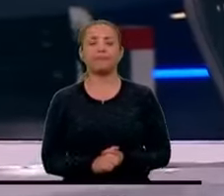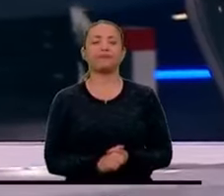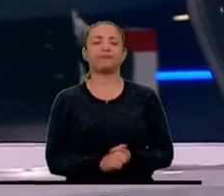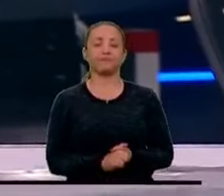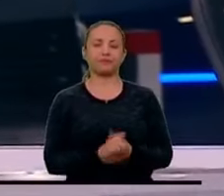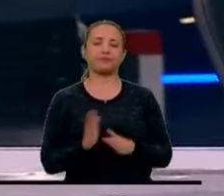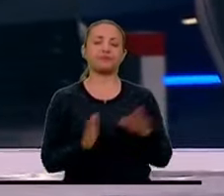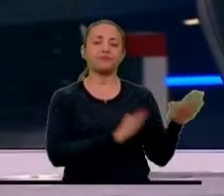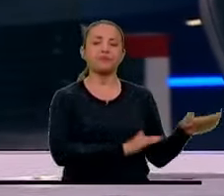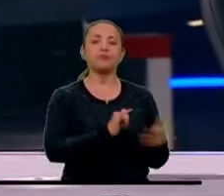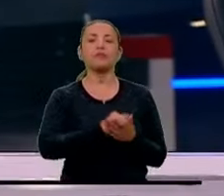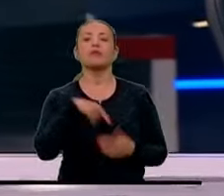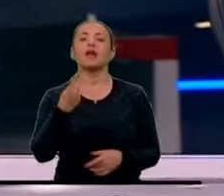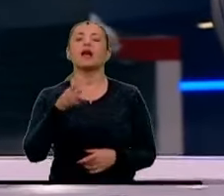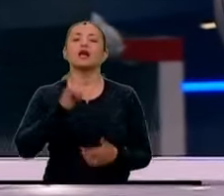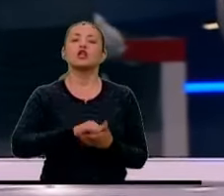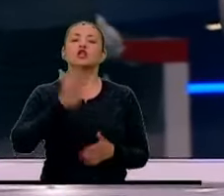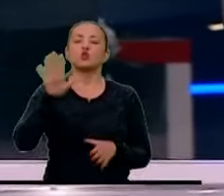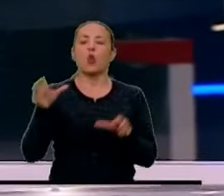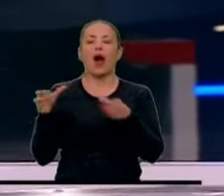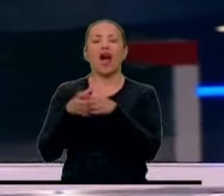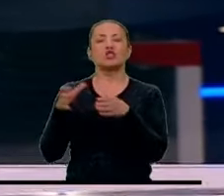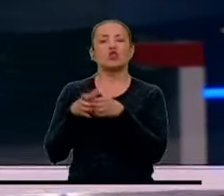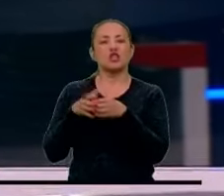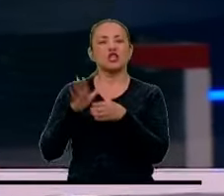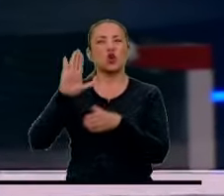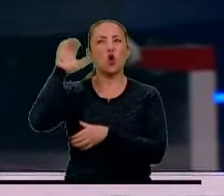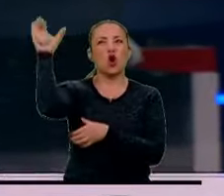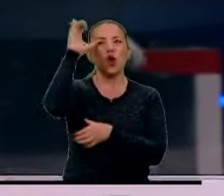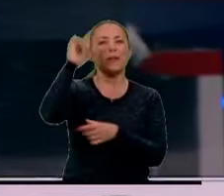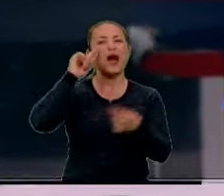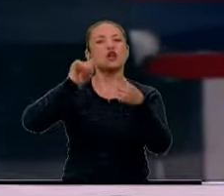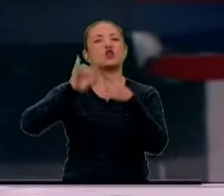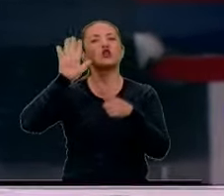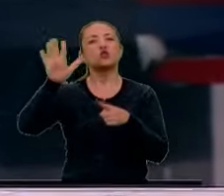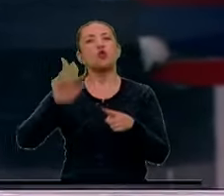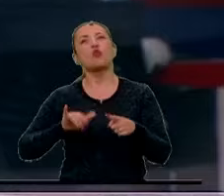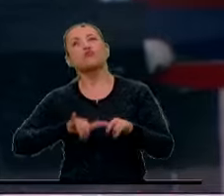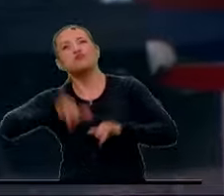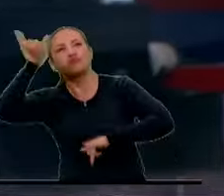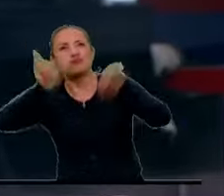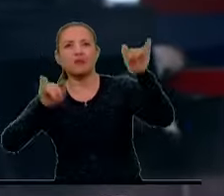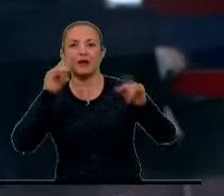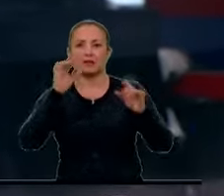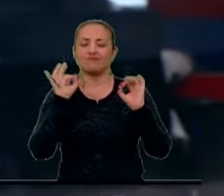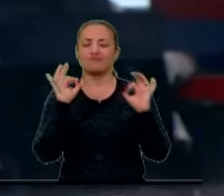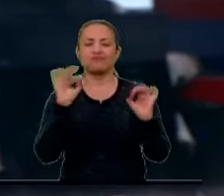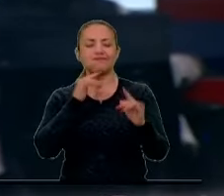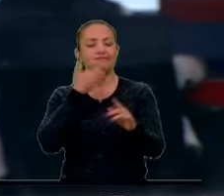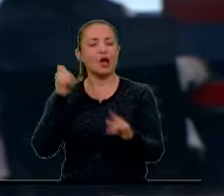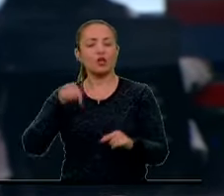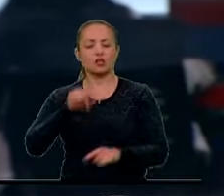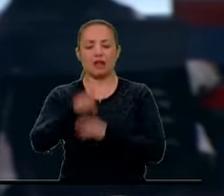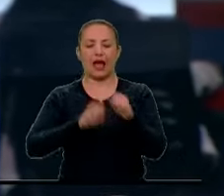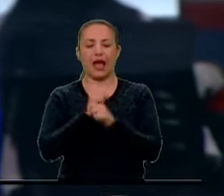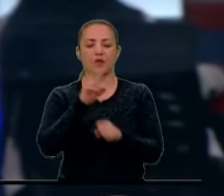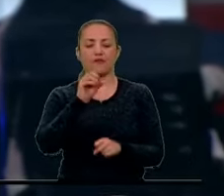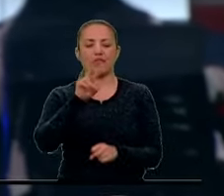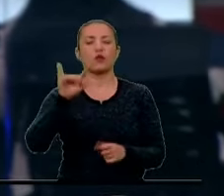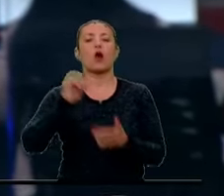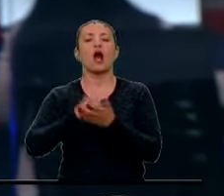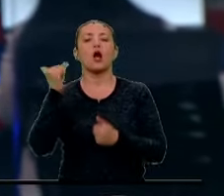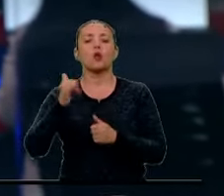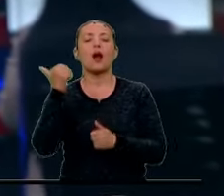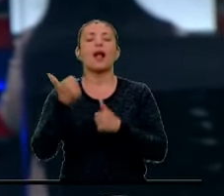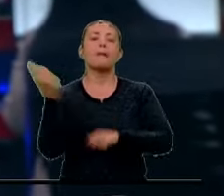La Asociación Colombiana de Viajes y Turismo recomienda los cuatro destinos imperdibles para el 2024. Guaviare, Guainía, Putumayo y